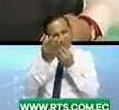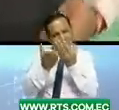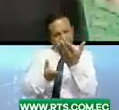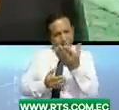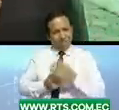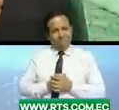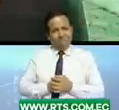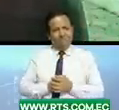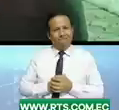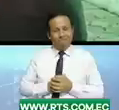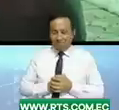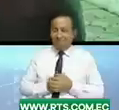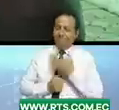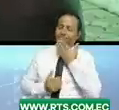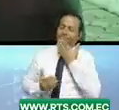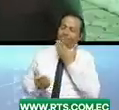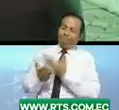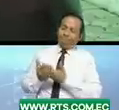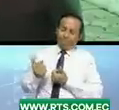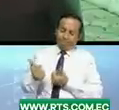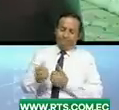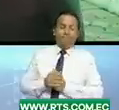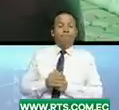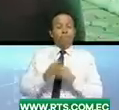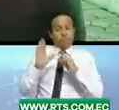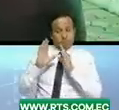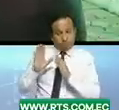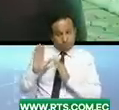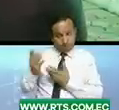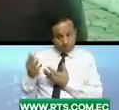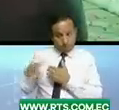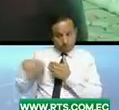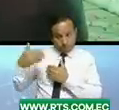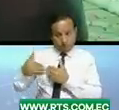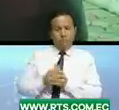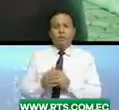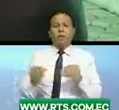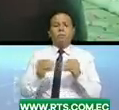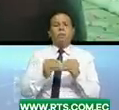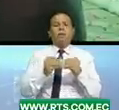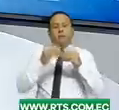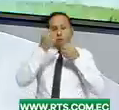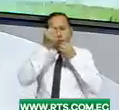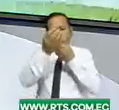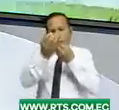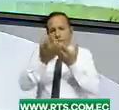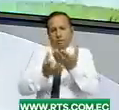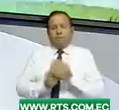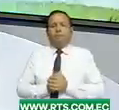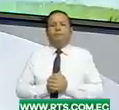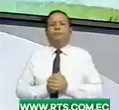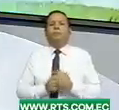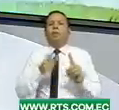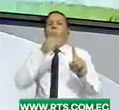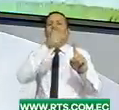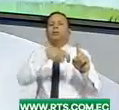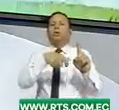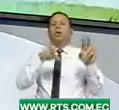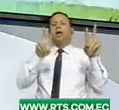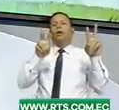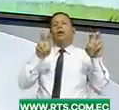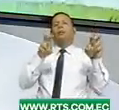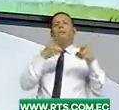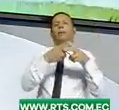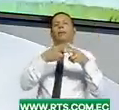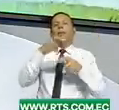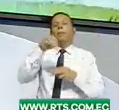César. Buenas noches. Permanecemos atentos. Vamos con más información, amigos. Alias La Mole, cabecilla de una